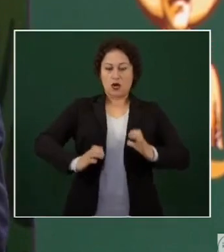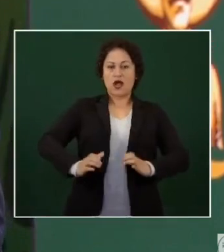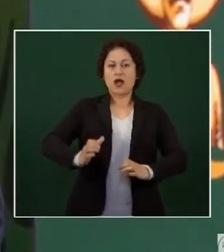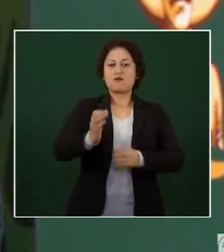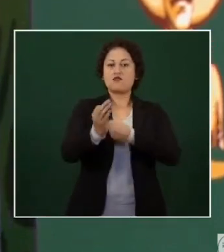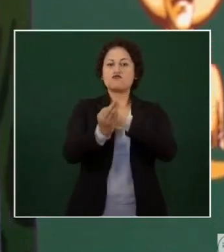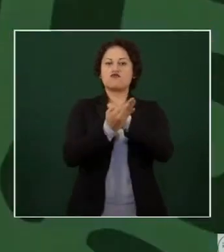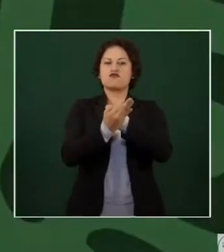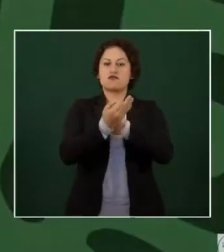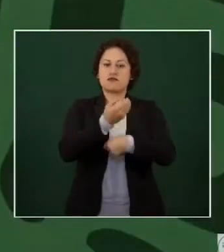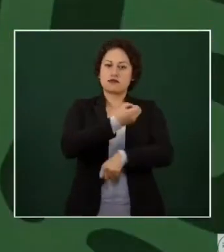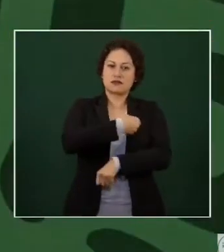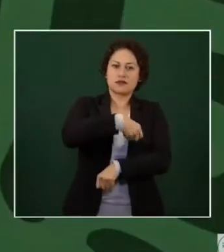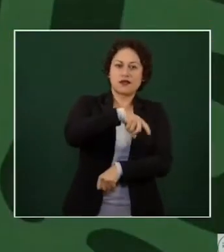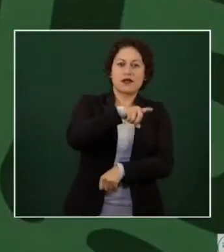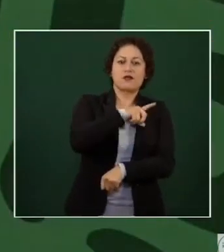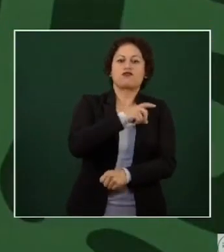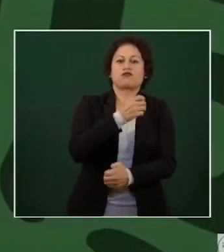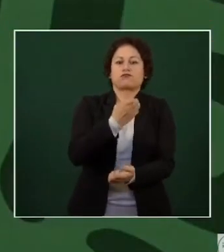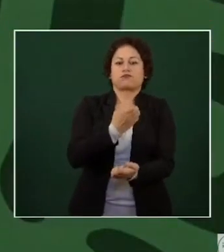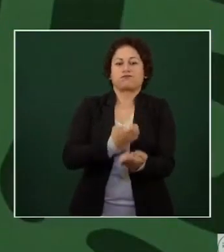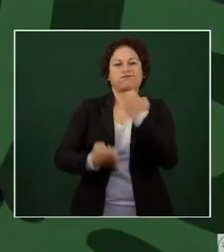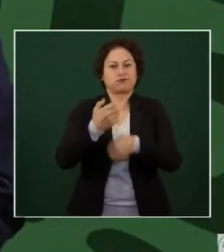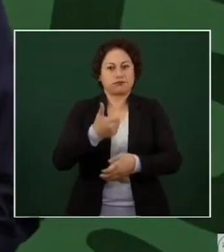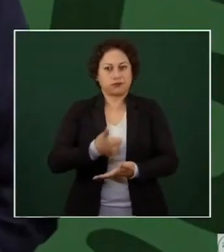medicina preventiva. Entonces,